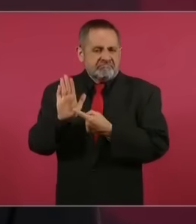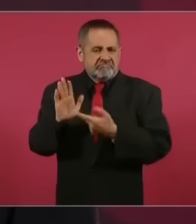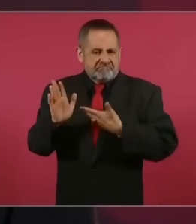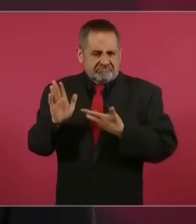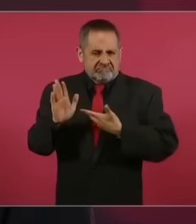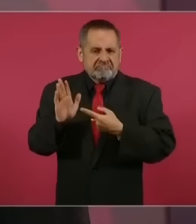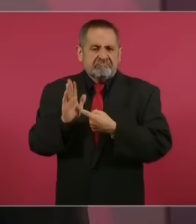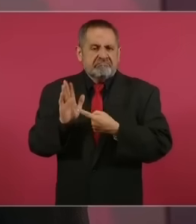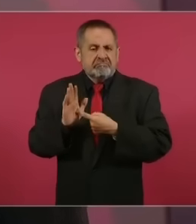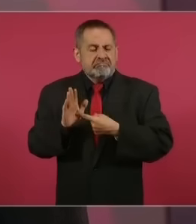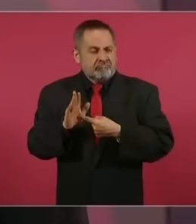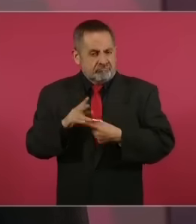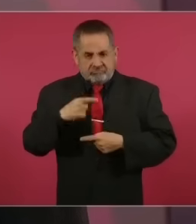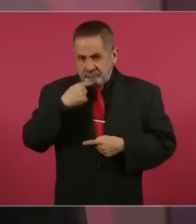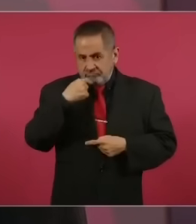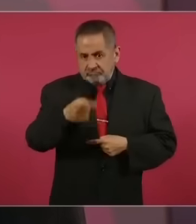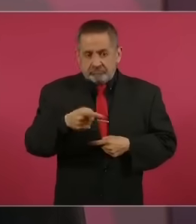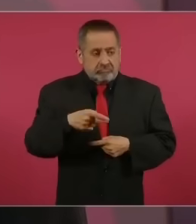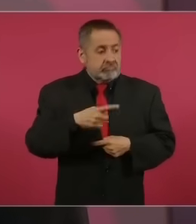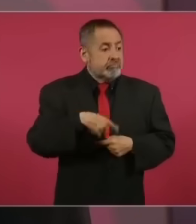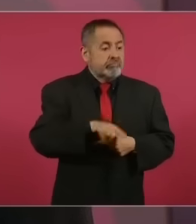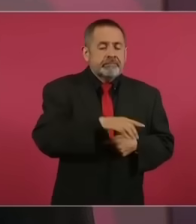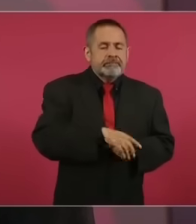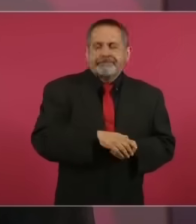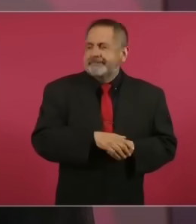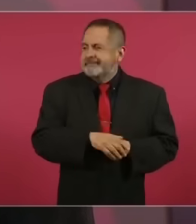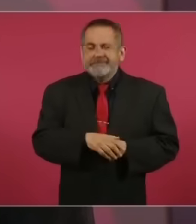para sostener que dejaron libres